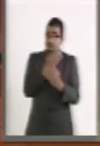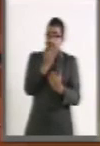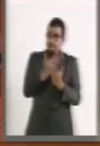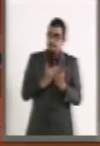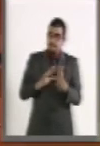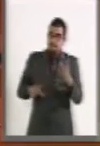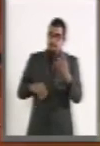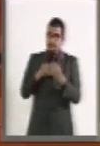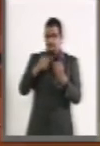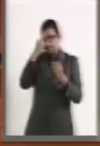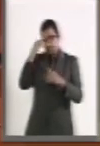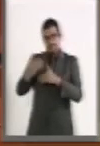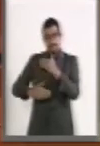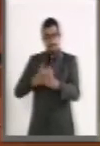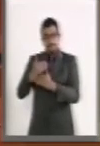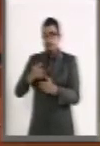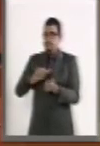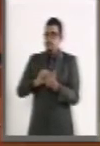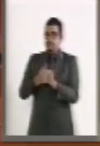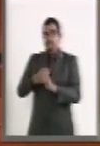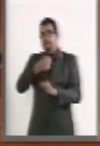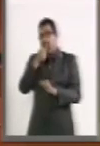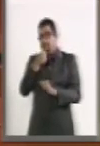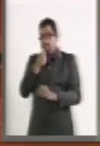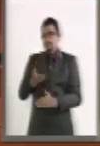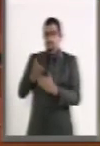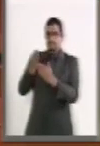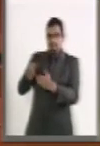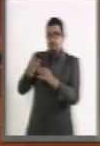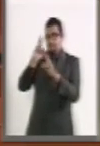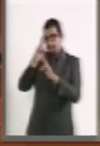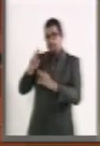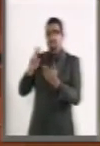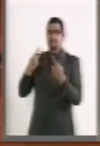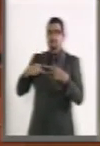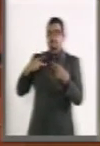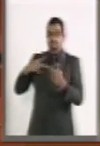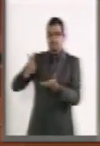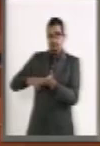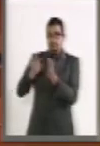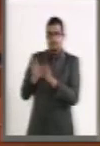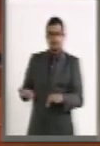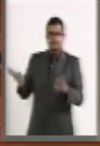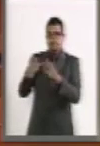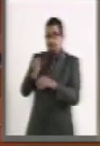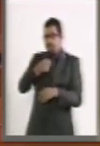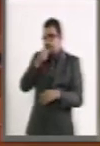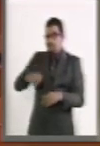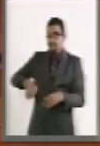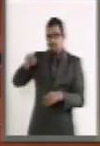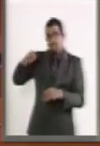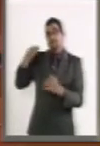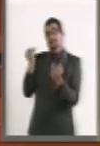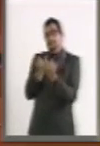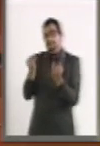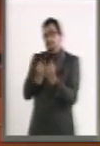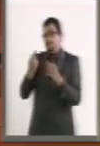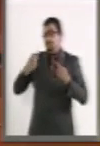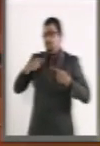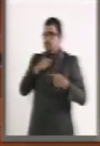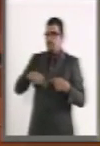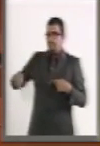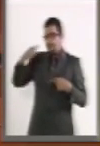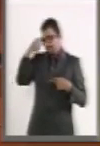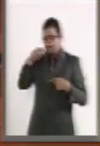contenidos relativos al proceso de envejecimiento, al respeto a los derechos del adulto mayor, al respeto a la valorización de las personas